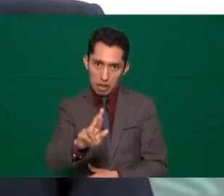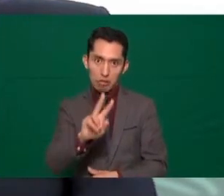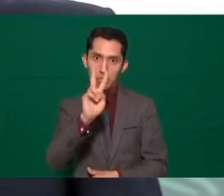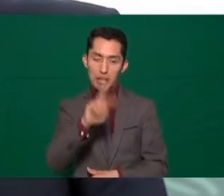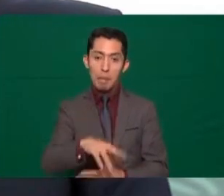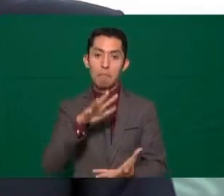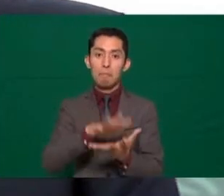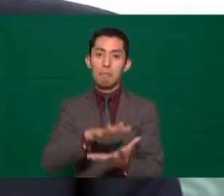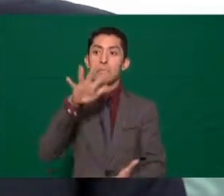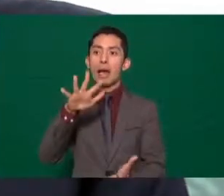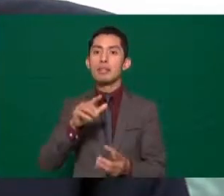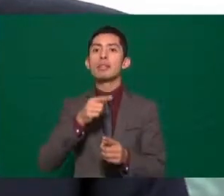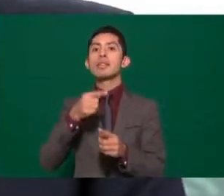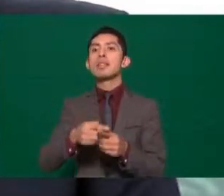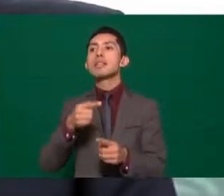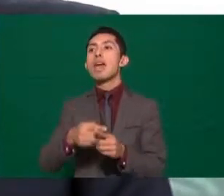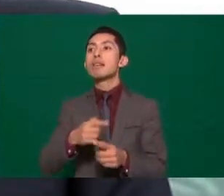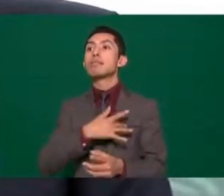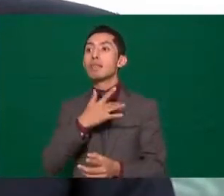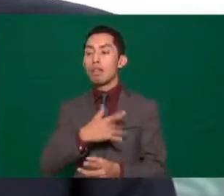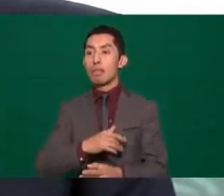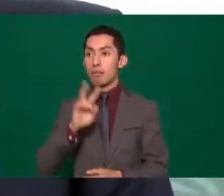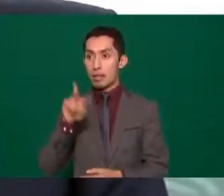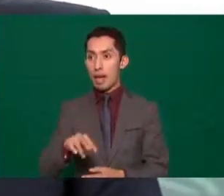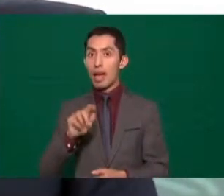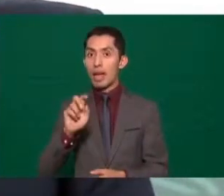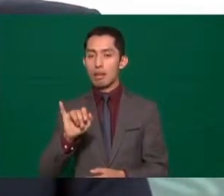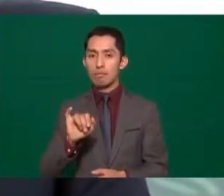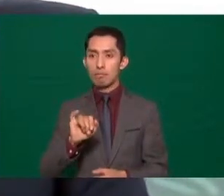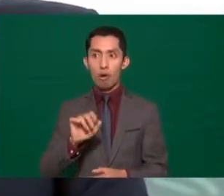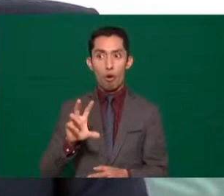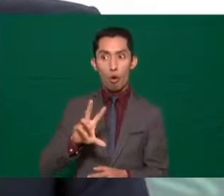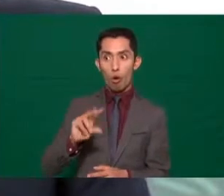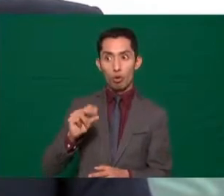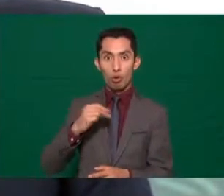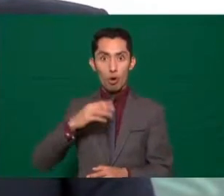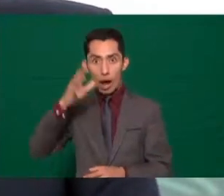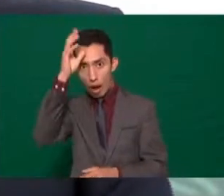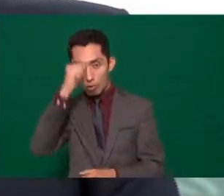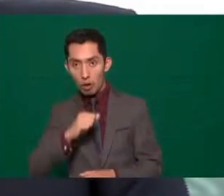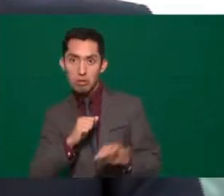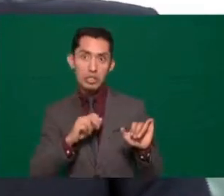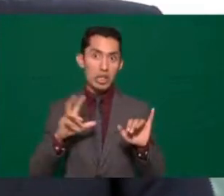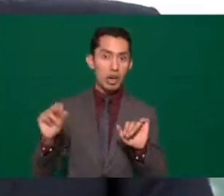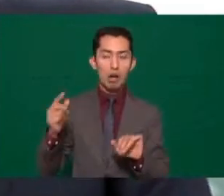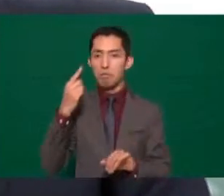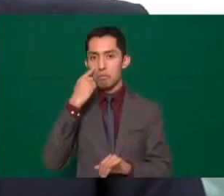Es disentir, es oposición. La dictadura es pensamiento